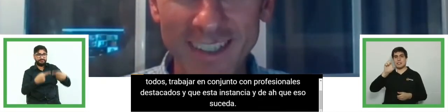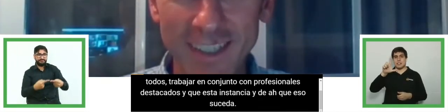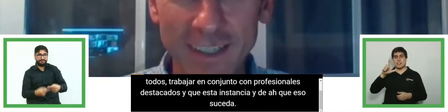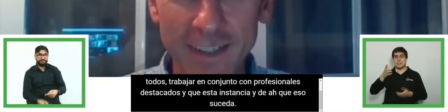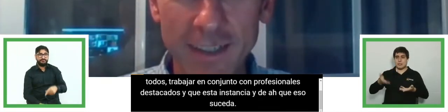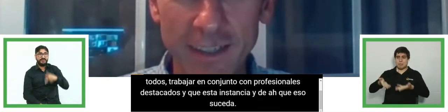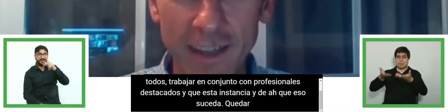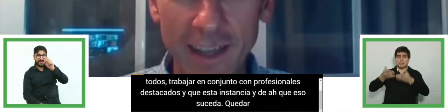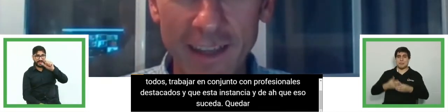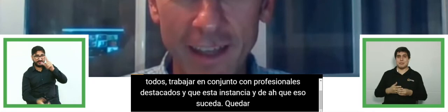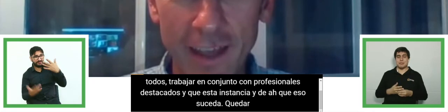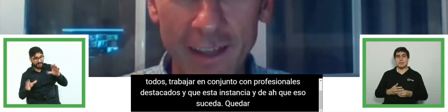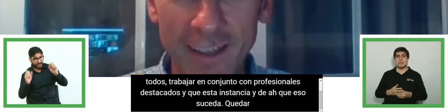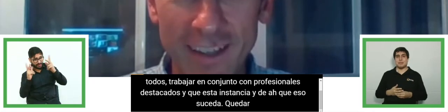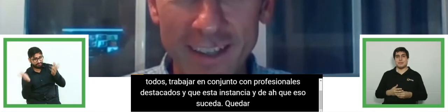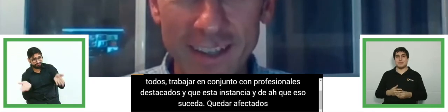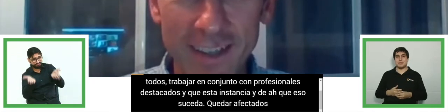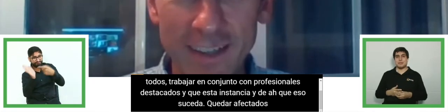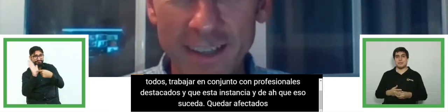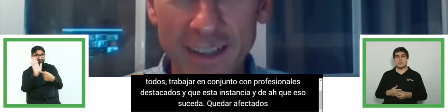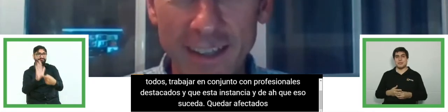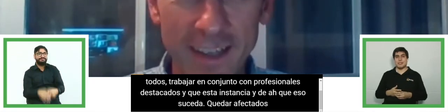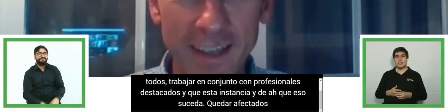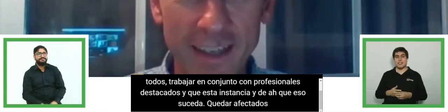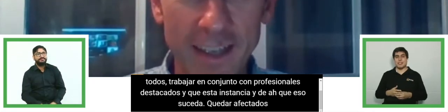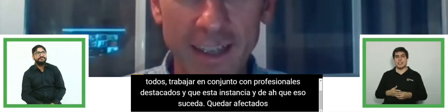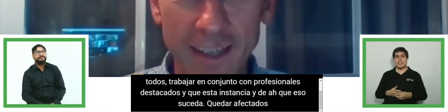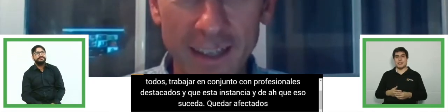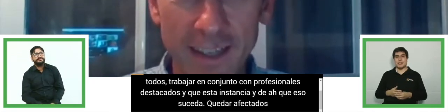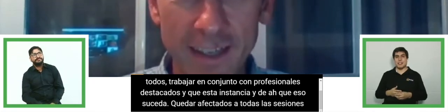ahead. Adelante, Kyle.